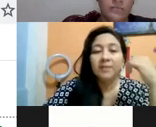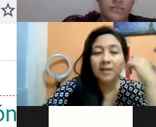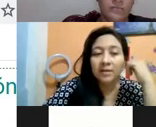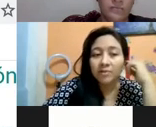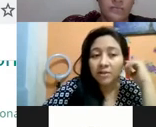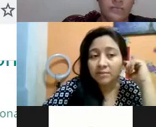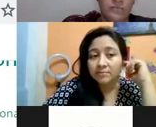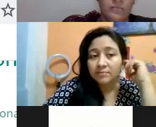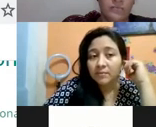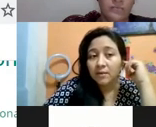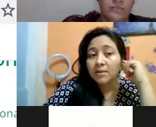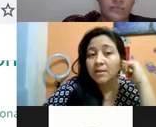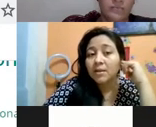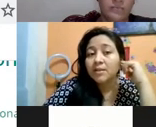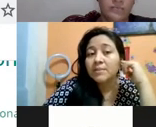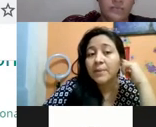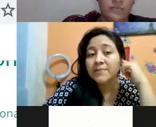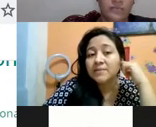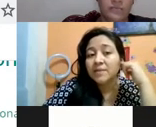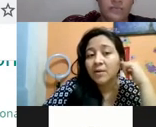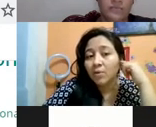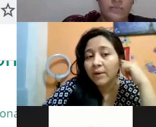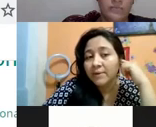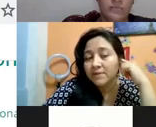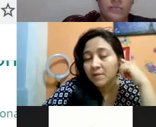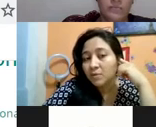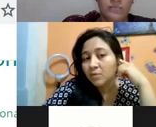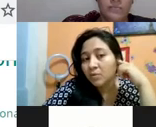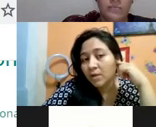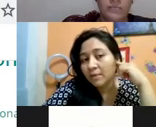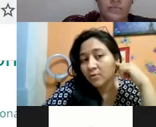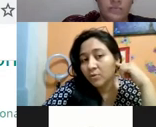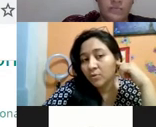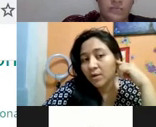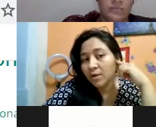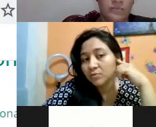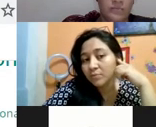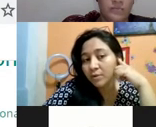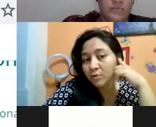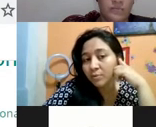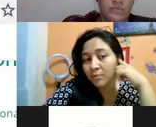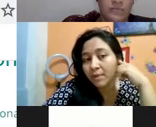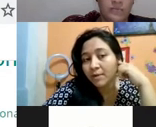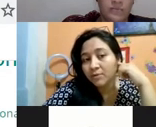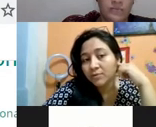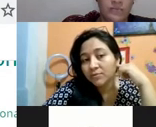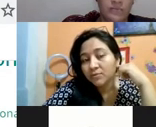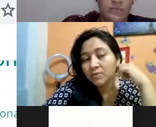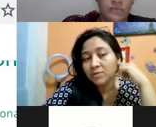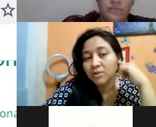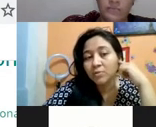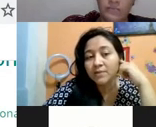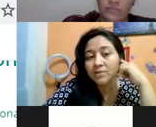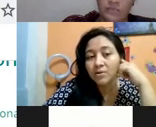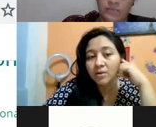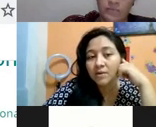presente de manera aleatoria y se puede presentar como ABC en minúsculas, en mayúsculas, números, números romanos,